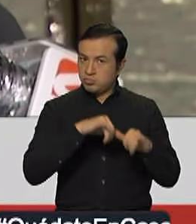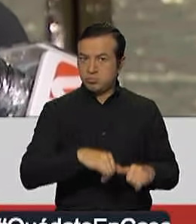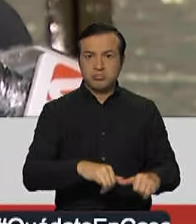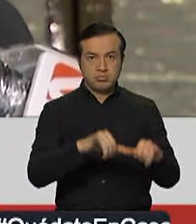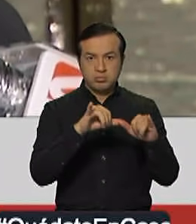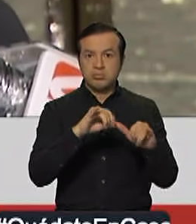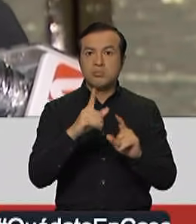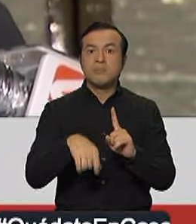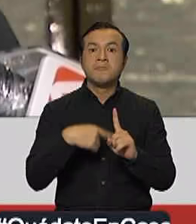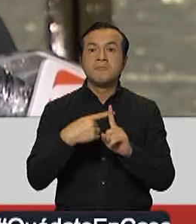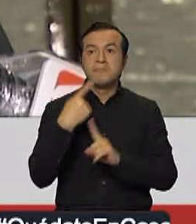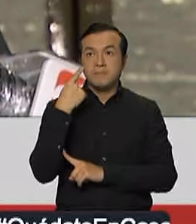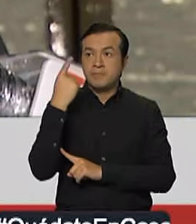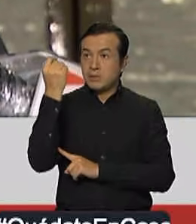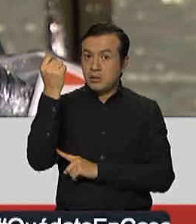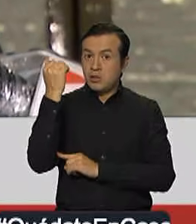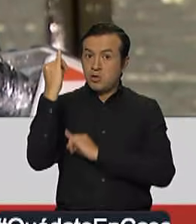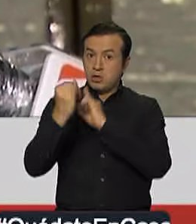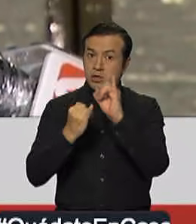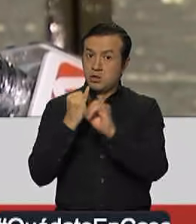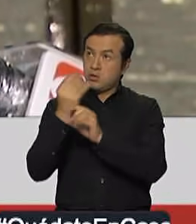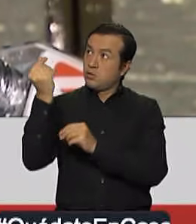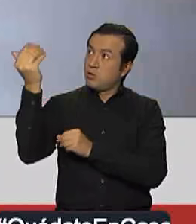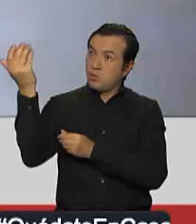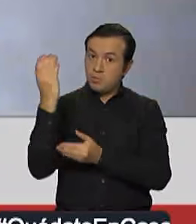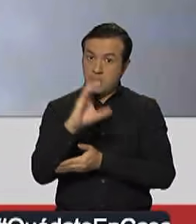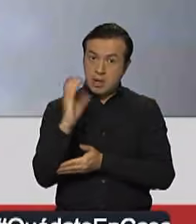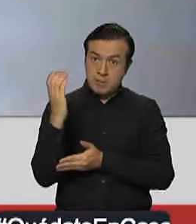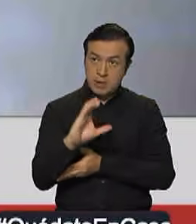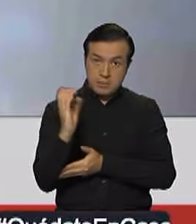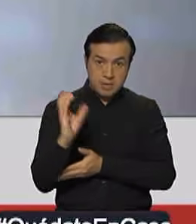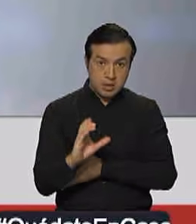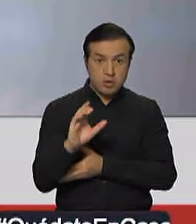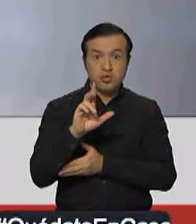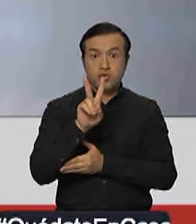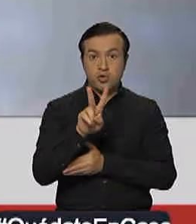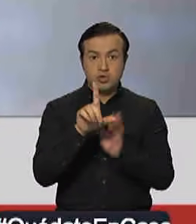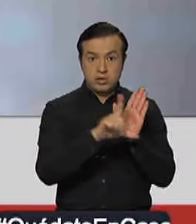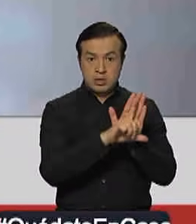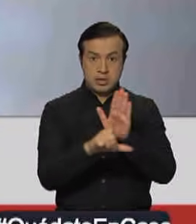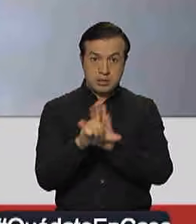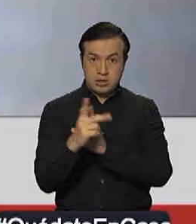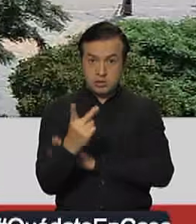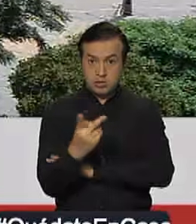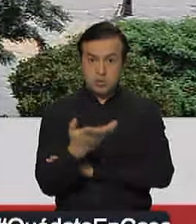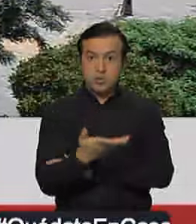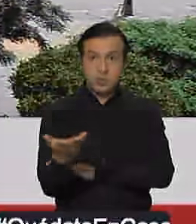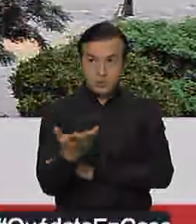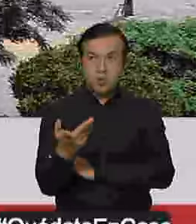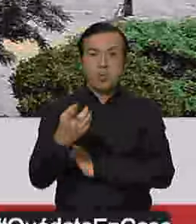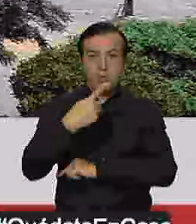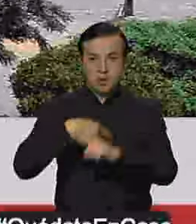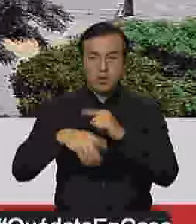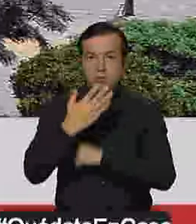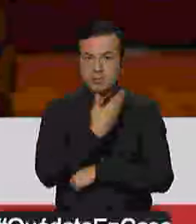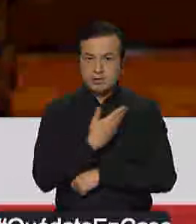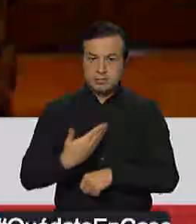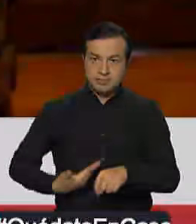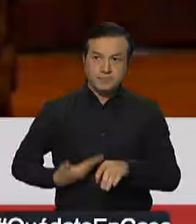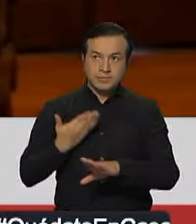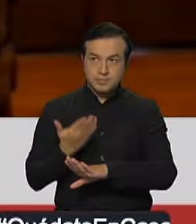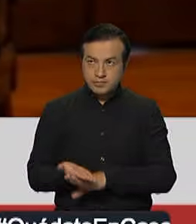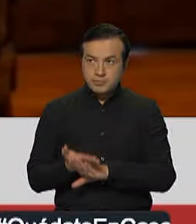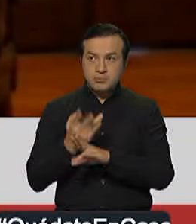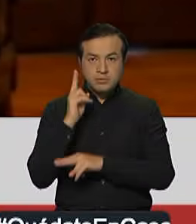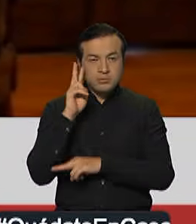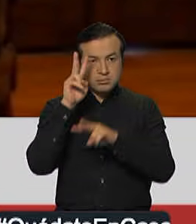de los recursos internacionales que van llegando al país. Las dos leyes aprobadas por el Parlamento regresarán nuevamente al Ejecutivo, donde se